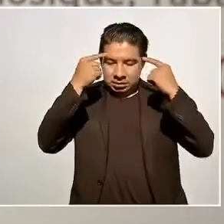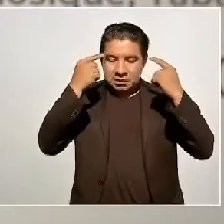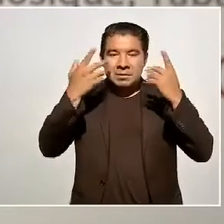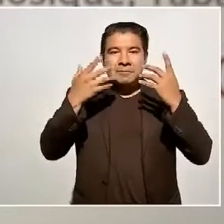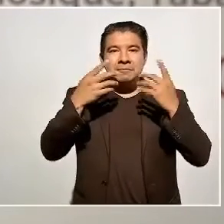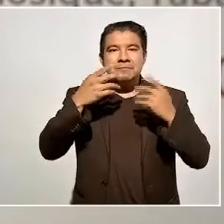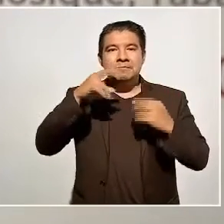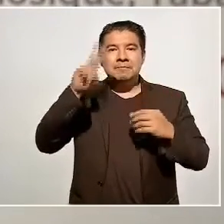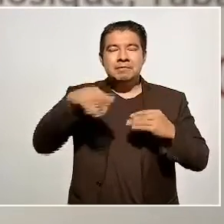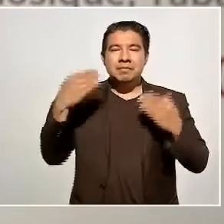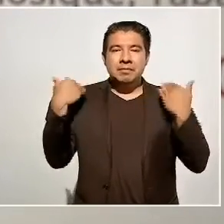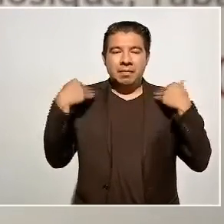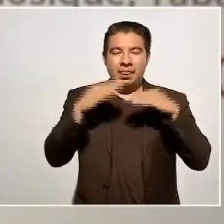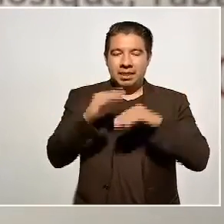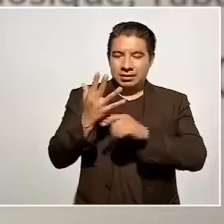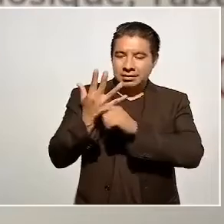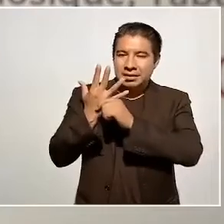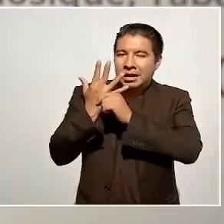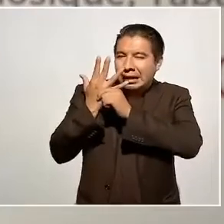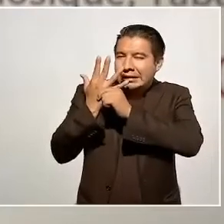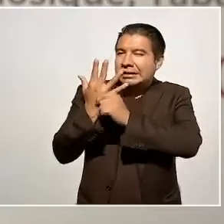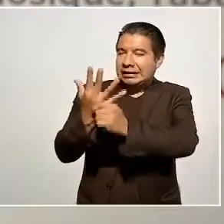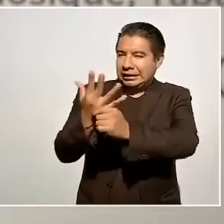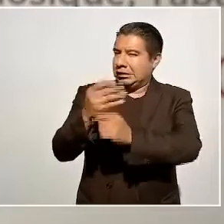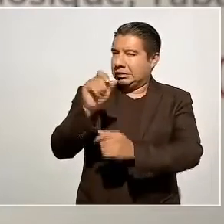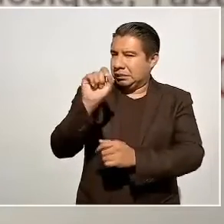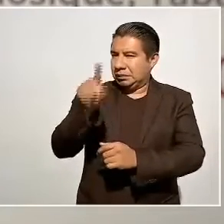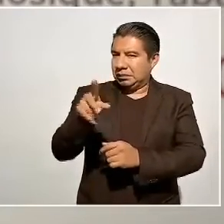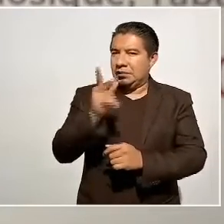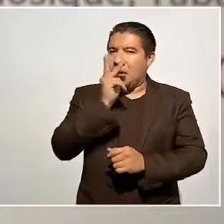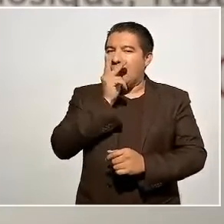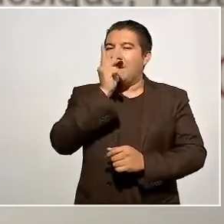que el maestro Pellicer decía: